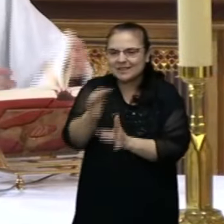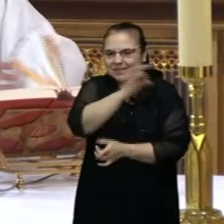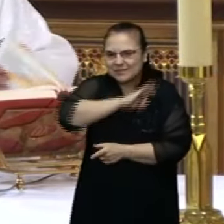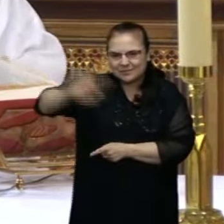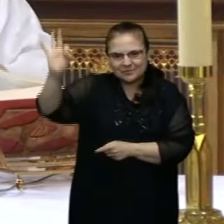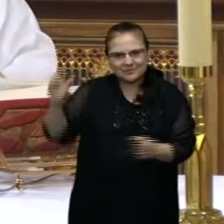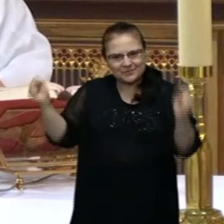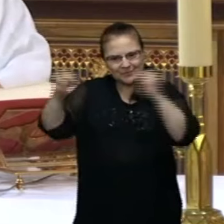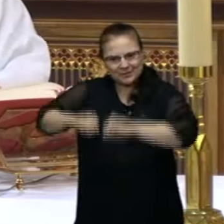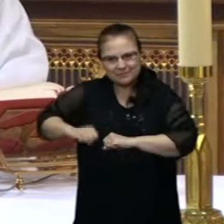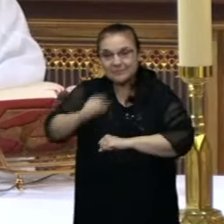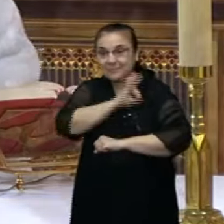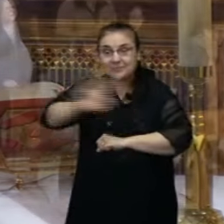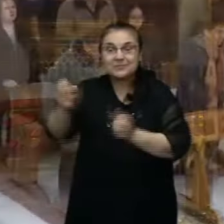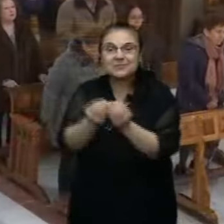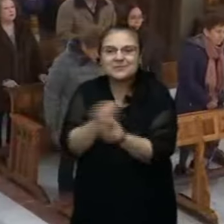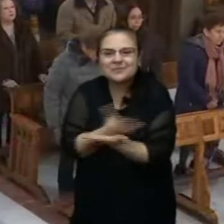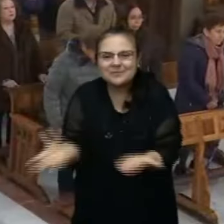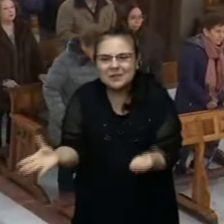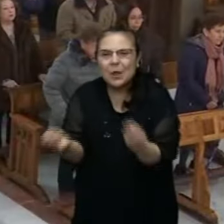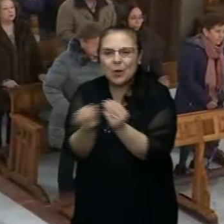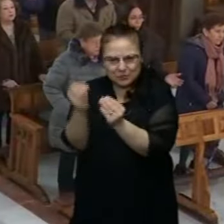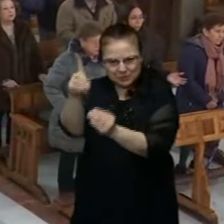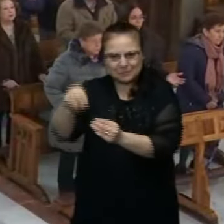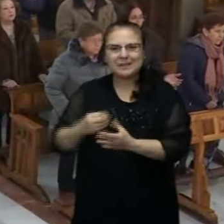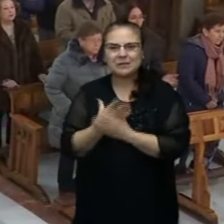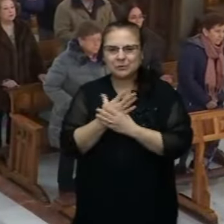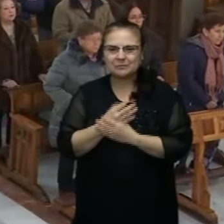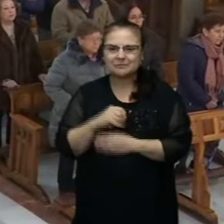Amén. El Señor esté con vosotros.